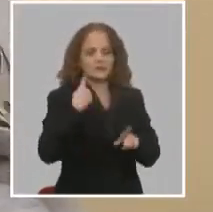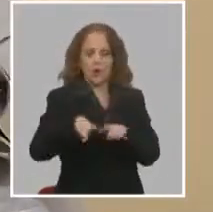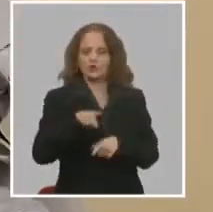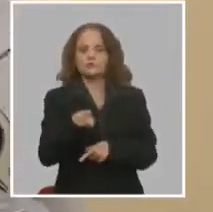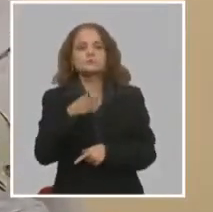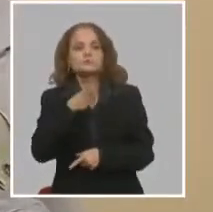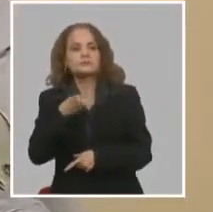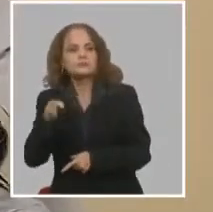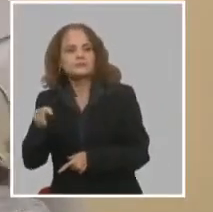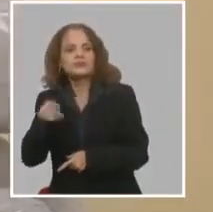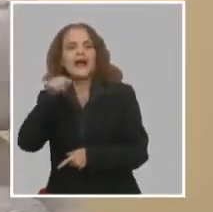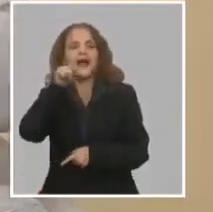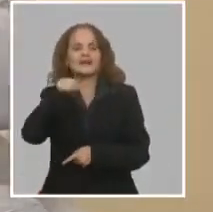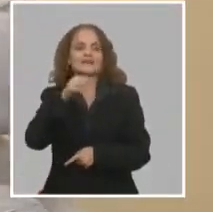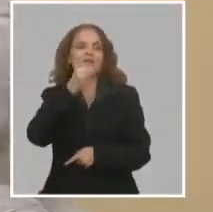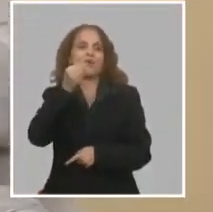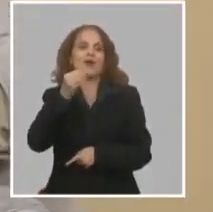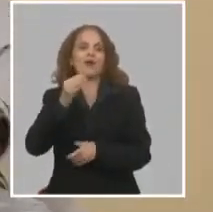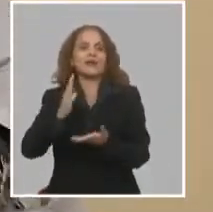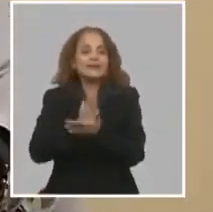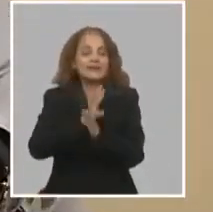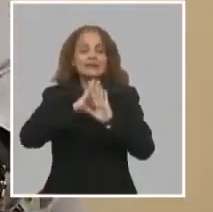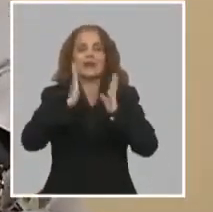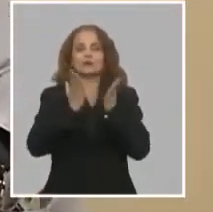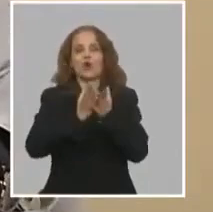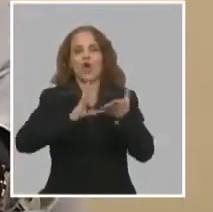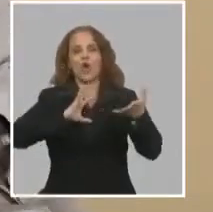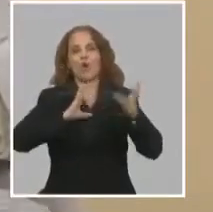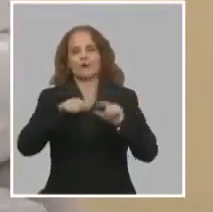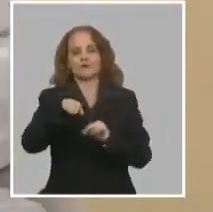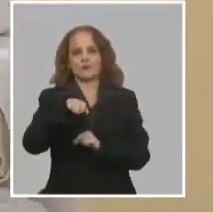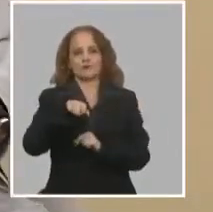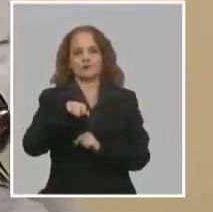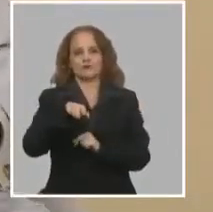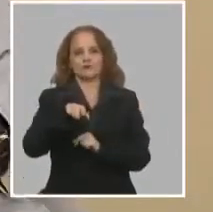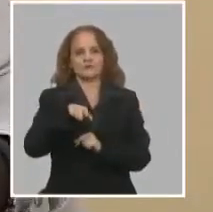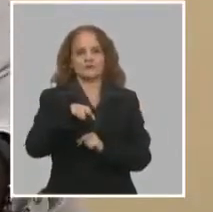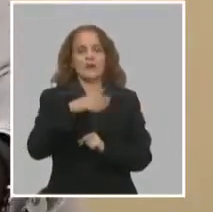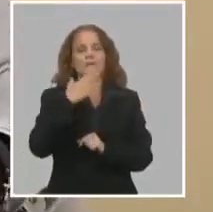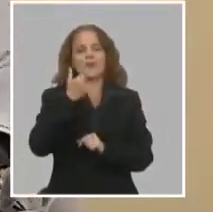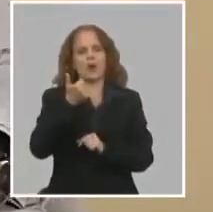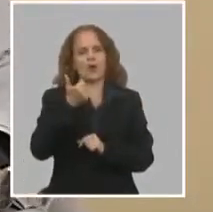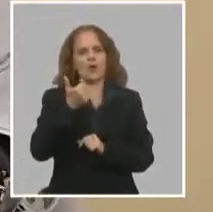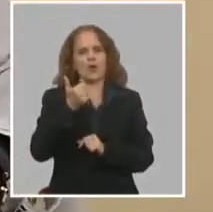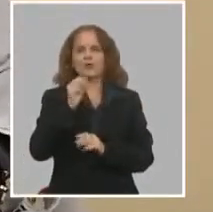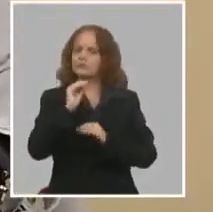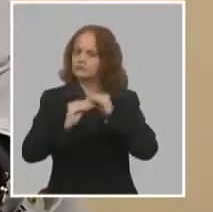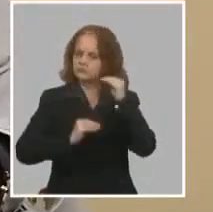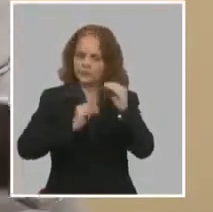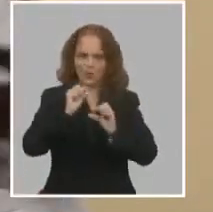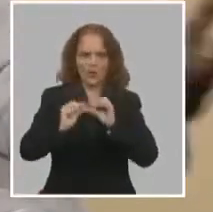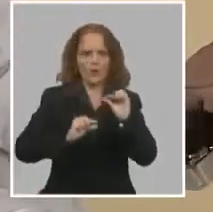se complicaran estos pacientes y así no llegaran a una sala de terapia intensiva con más